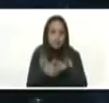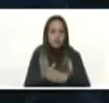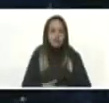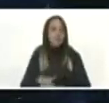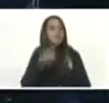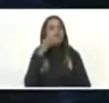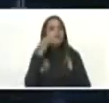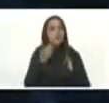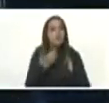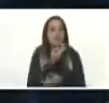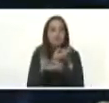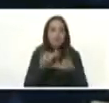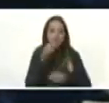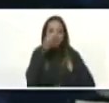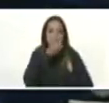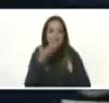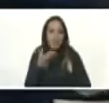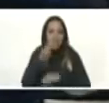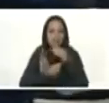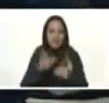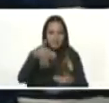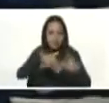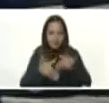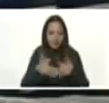la elección de la Asamblea Nacional Constituyente.